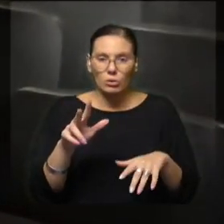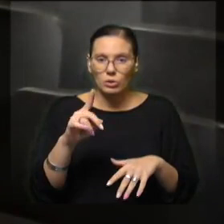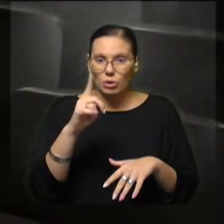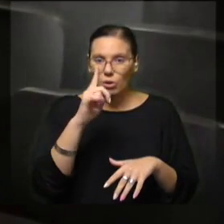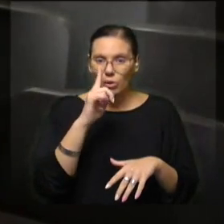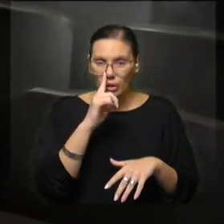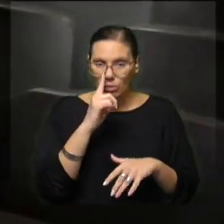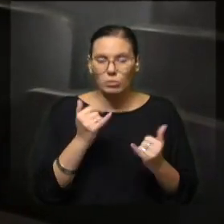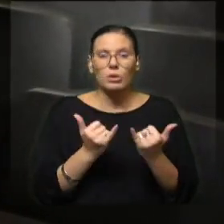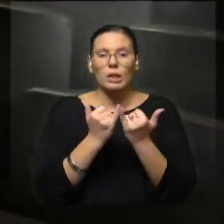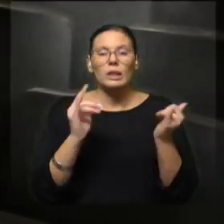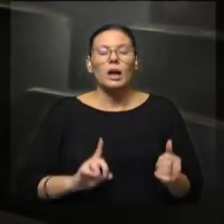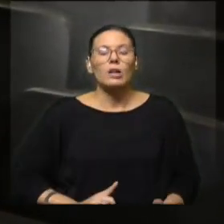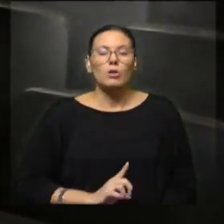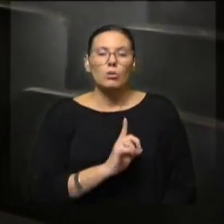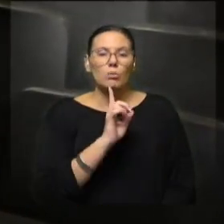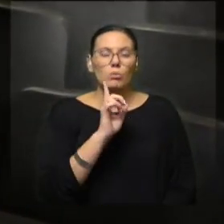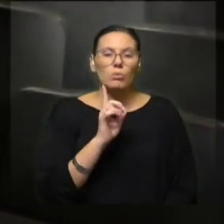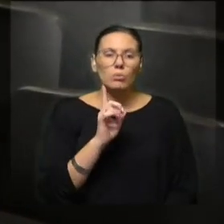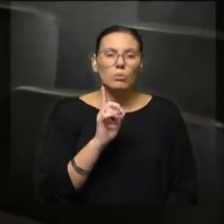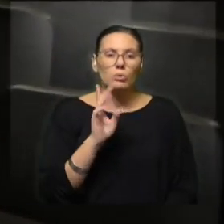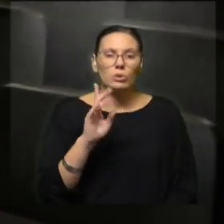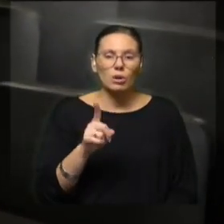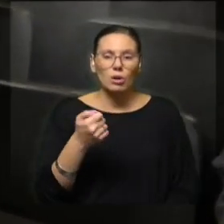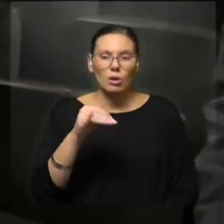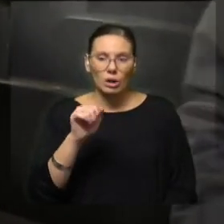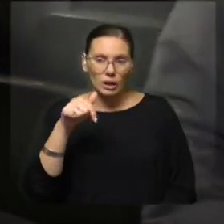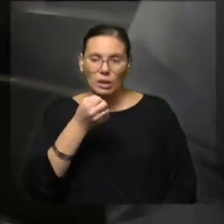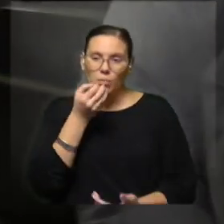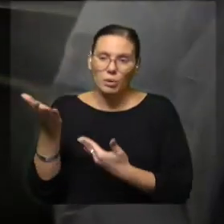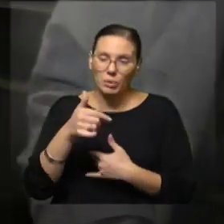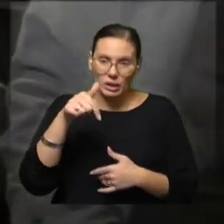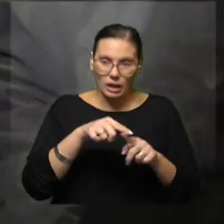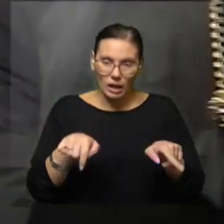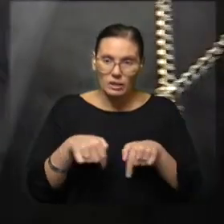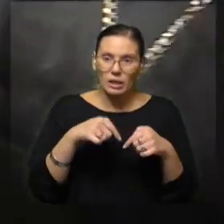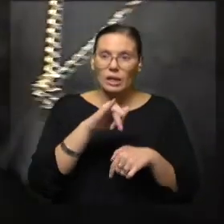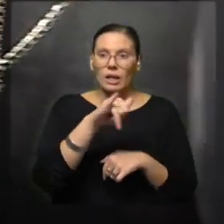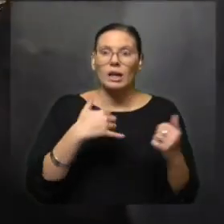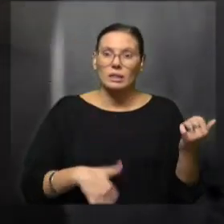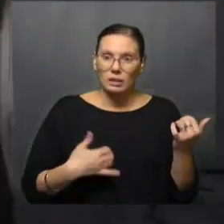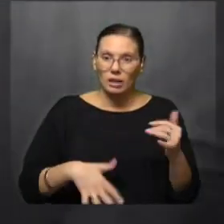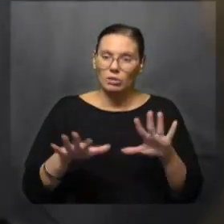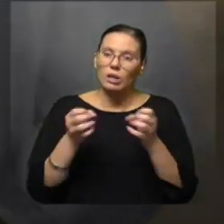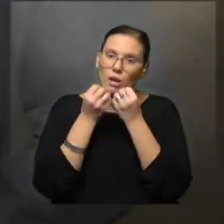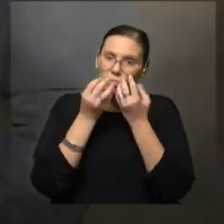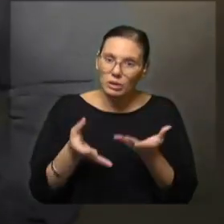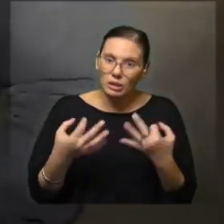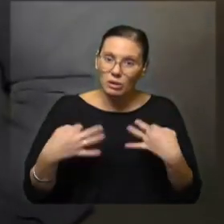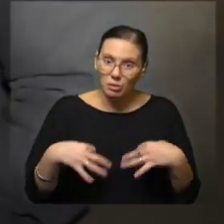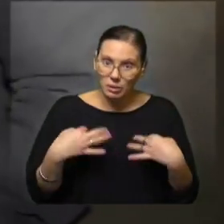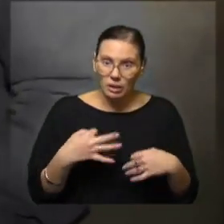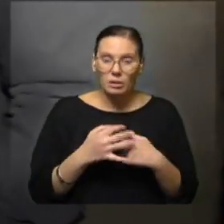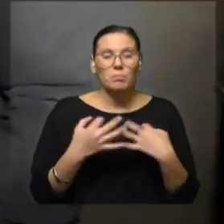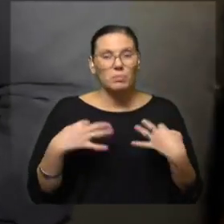Gay. Y bueno, ya le voy a dar la bienvenida acá a la sala de la Citarrosa a Andy. ¿Cómo estás, Andy? ¿Todo bien? Hola, todo bien. Muchas gracias por